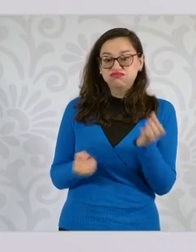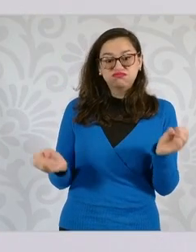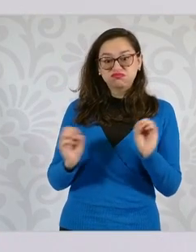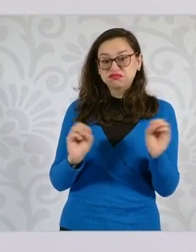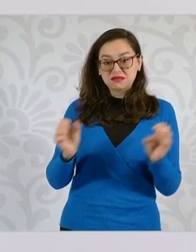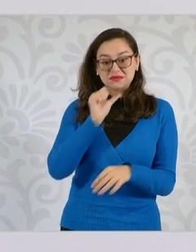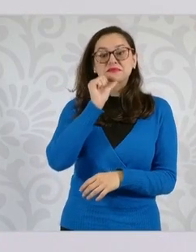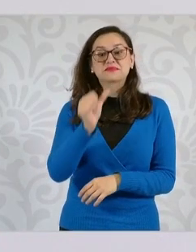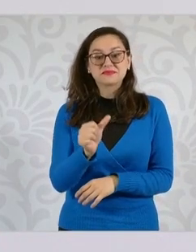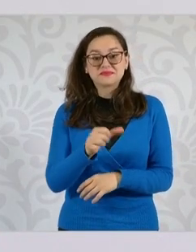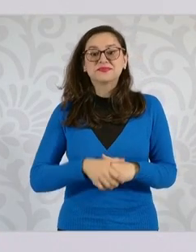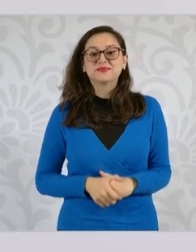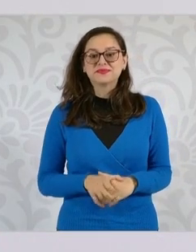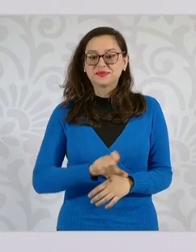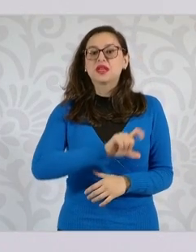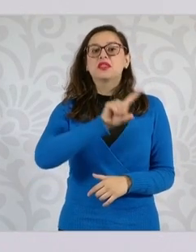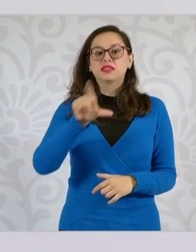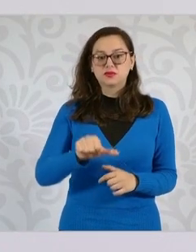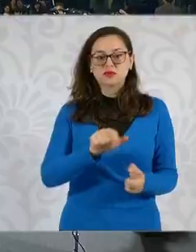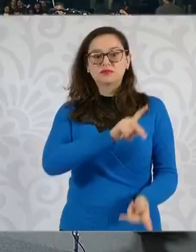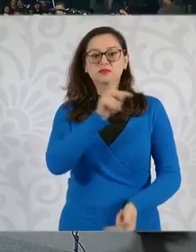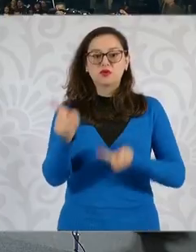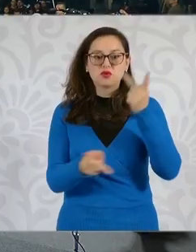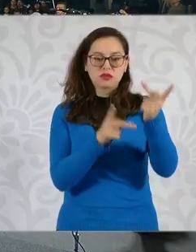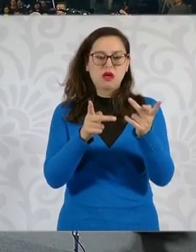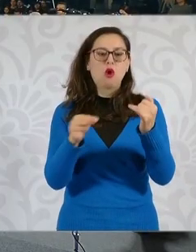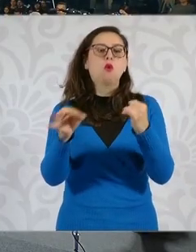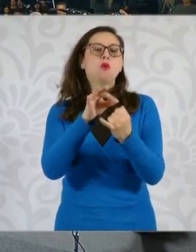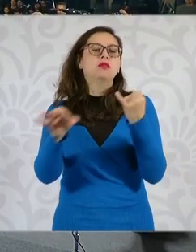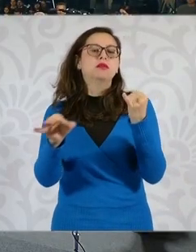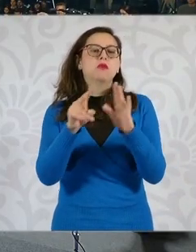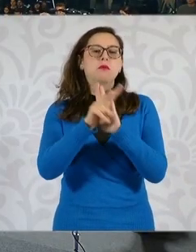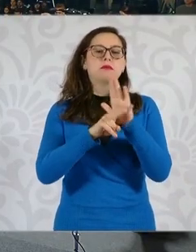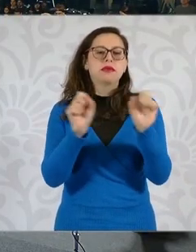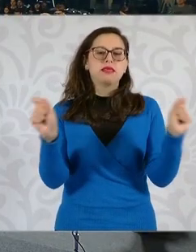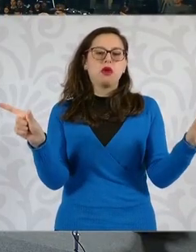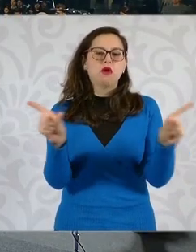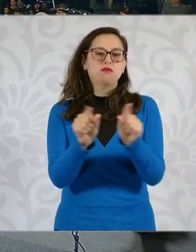cerramos con la cápsula de Suave Patria. Adelante, Rosicela.